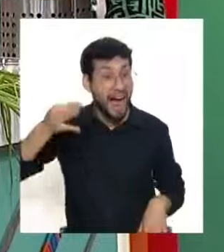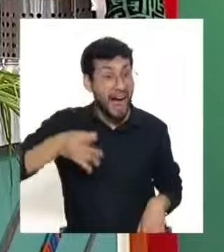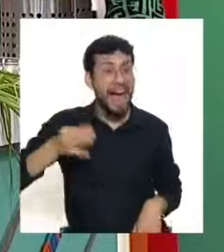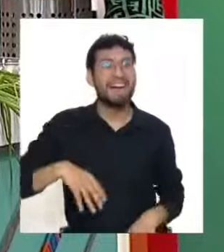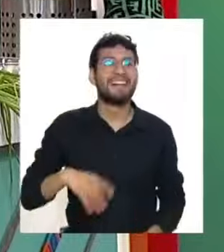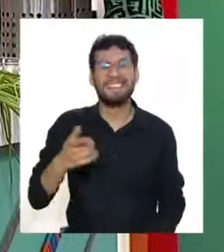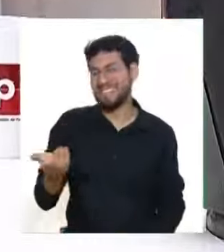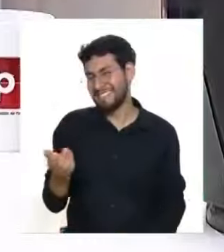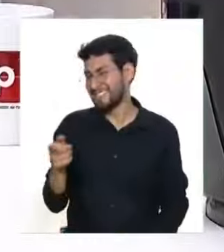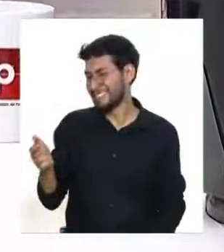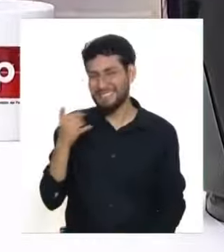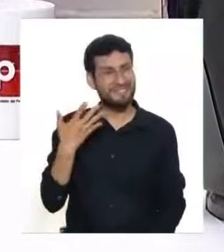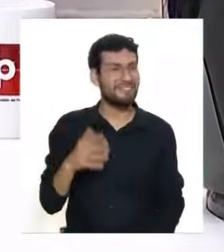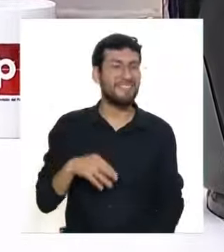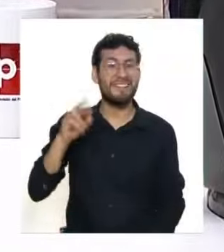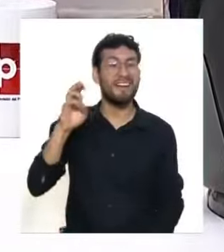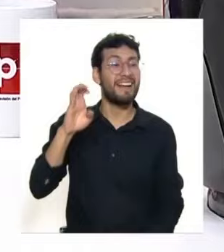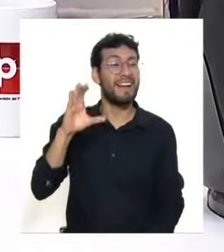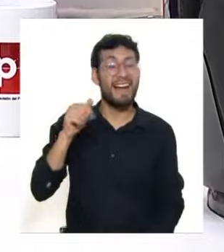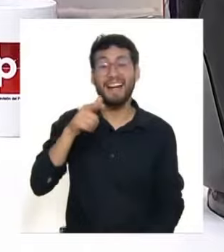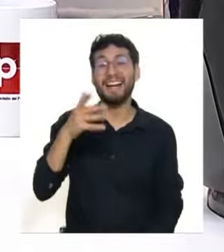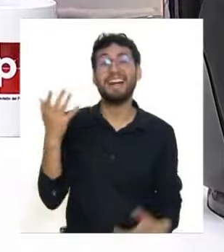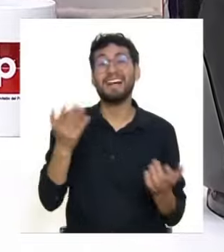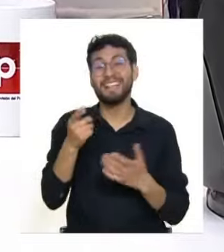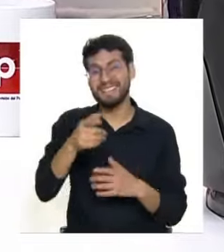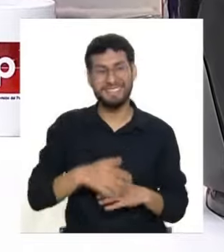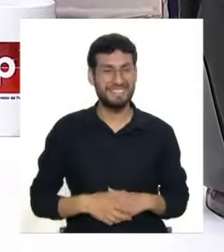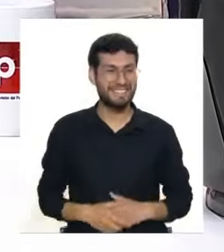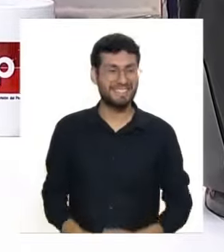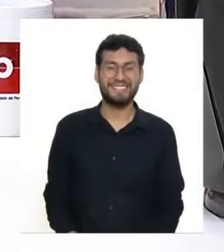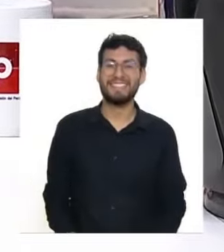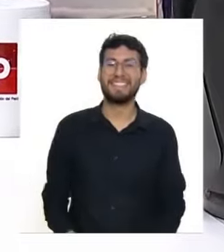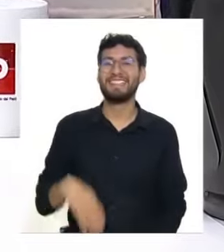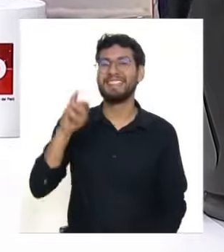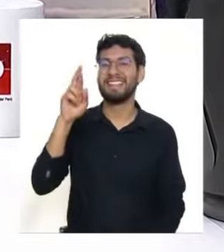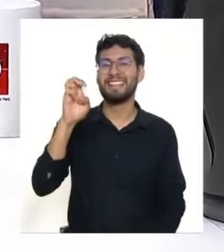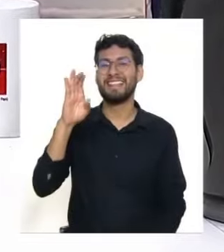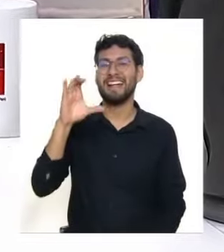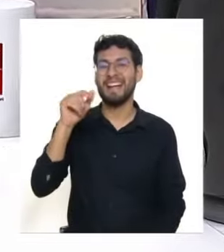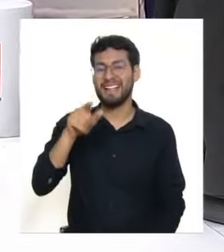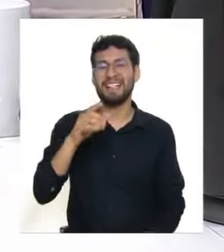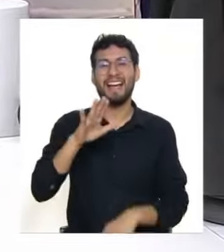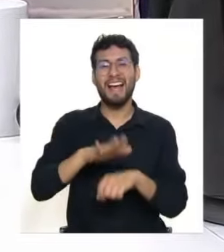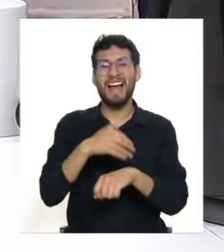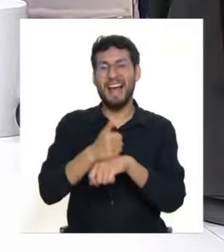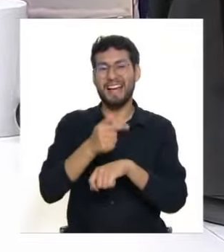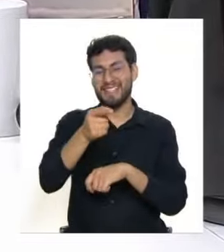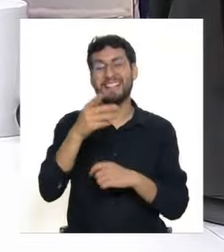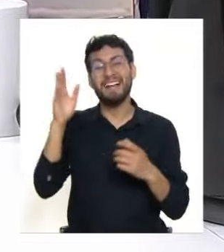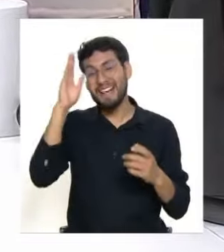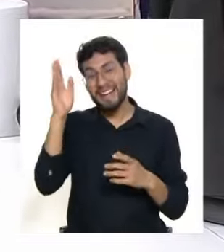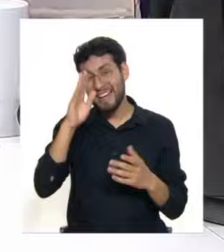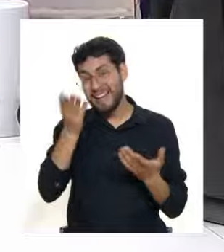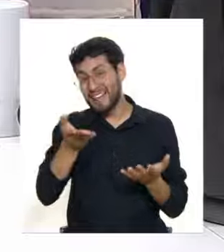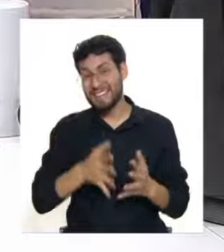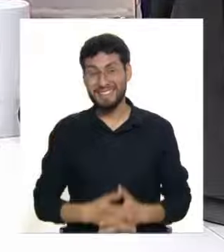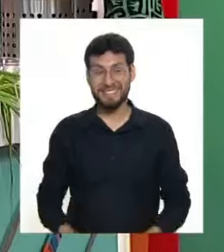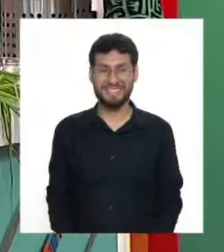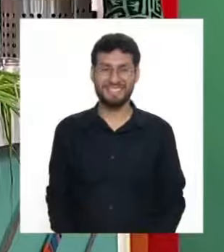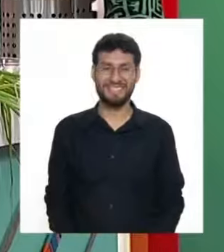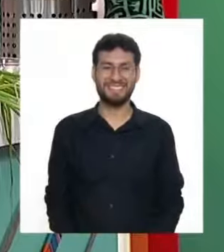No es la señora que llama siempre. Ay, Rebeca, ¡hola, Rebeca! Yo te quiero y no estás? Te puedo olvidar. De ¡Rebeca! De Santa Anita. ¿Cómo estás, Rebeca?